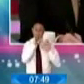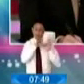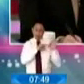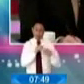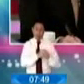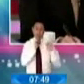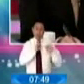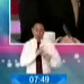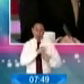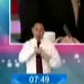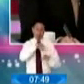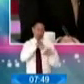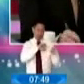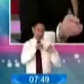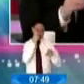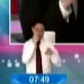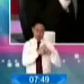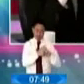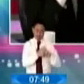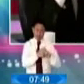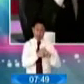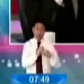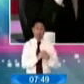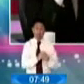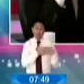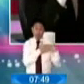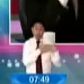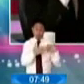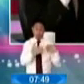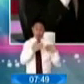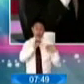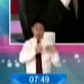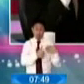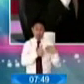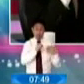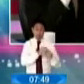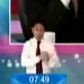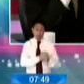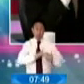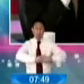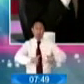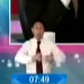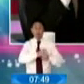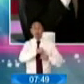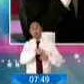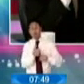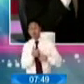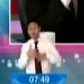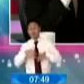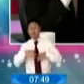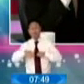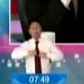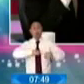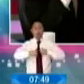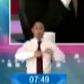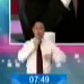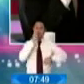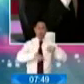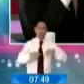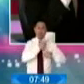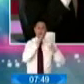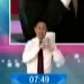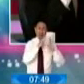con algunas precisiones. Ha funcionado bien en este tiempo, pero también hay que reconocer que hay muchísimas actividades que no se pueden hacer